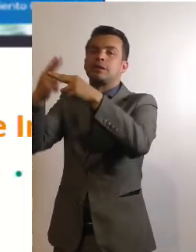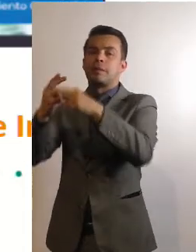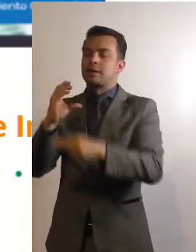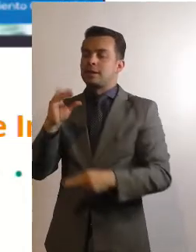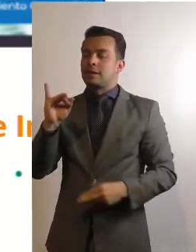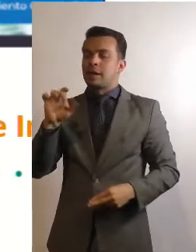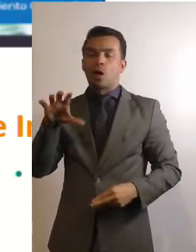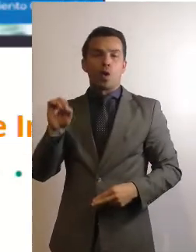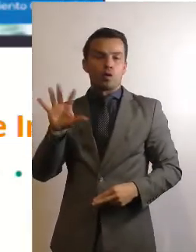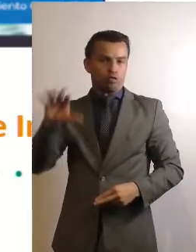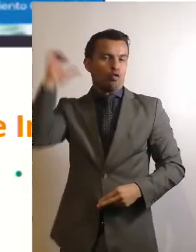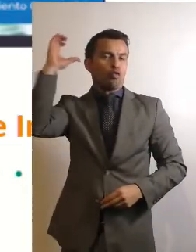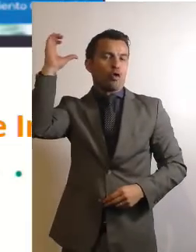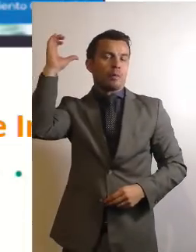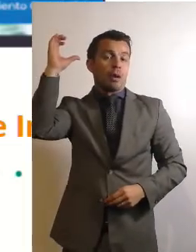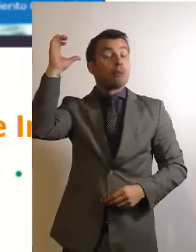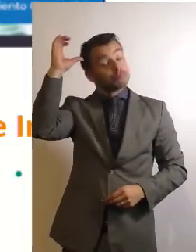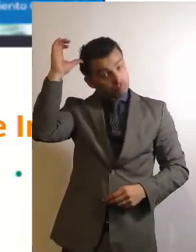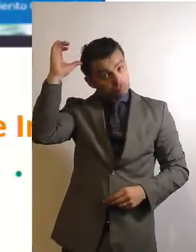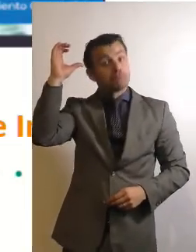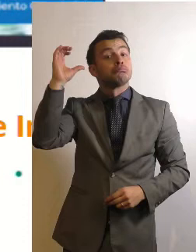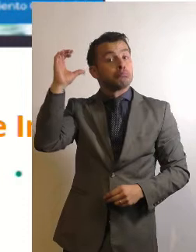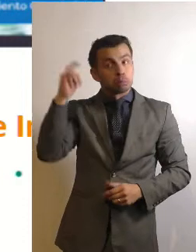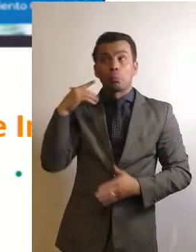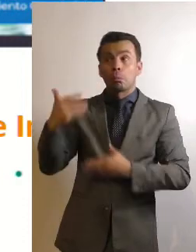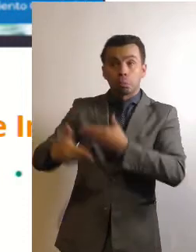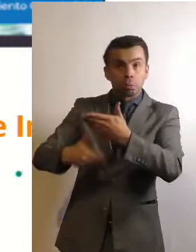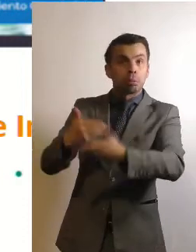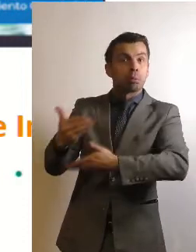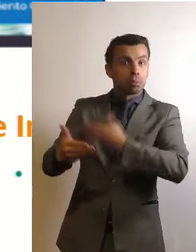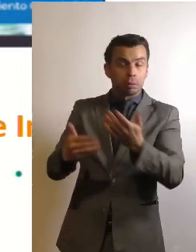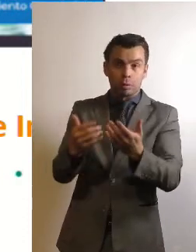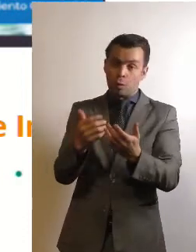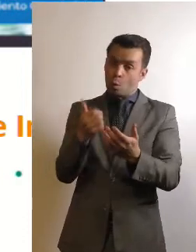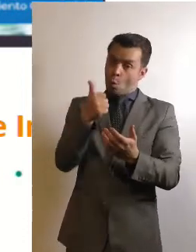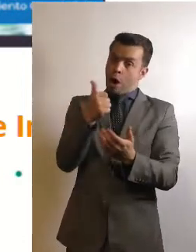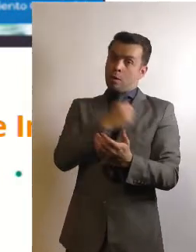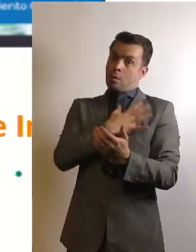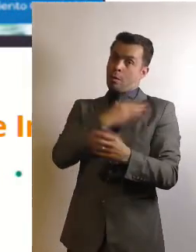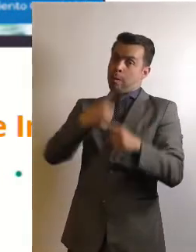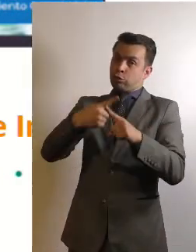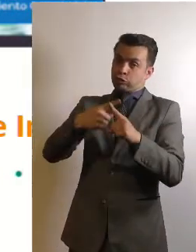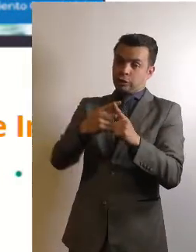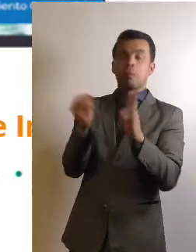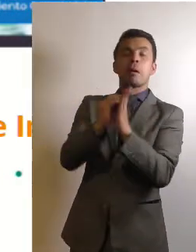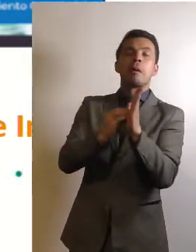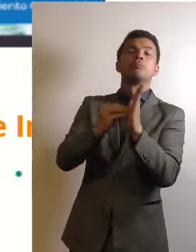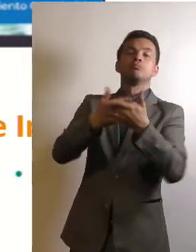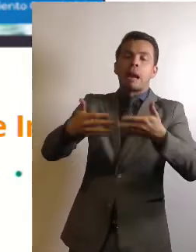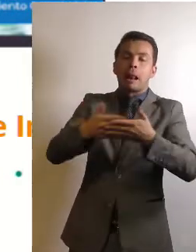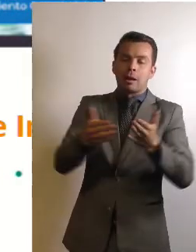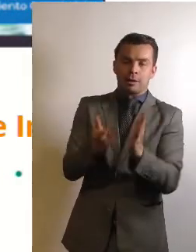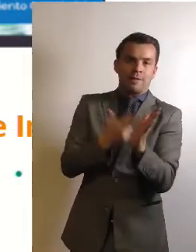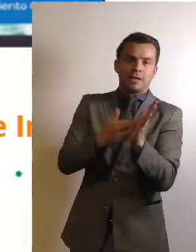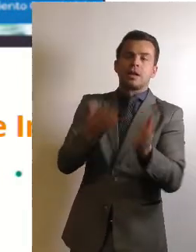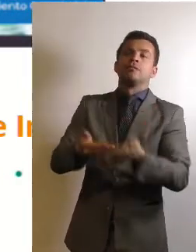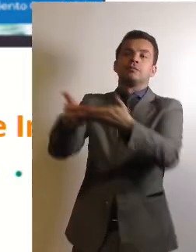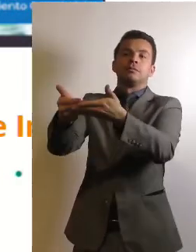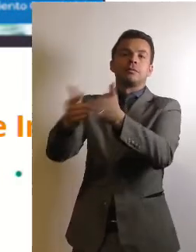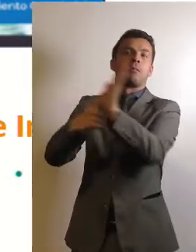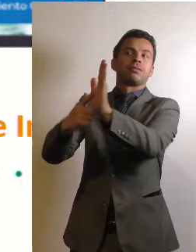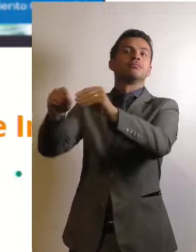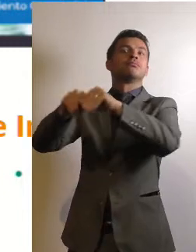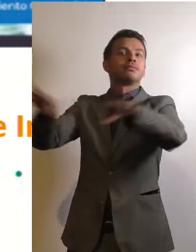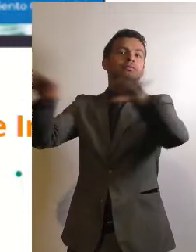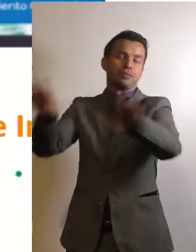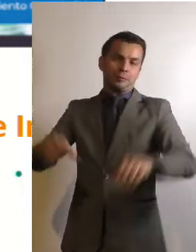Ha tenido una excelente oportunidad para mayor visibilidad de esta. En términos de